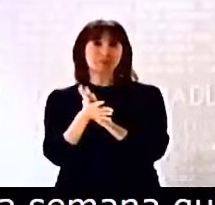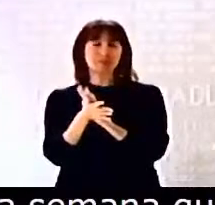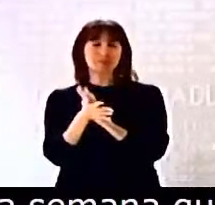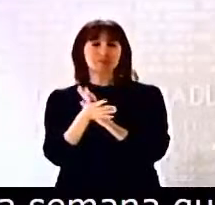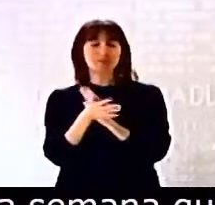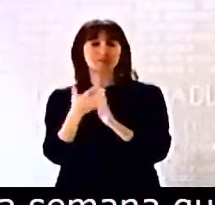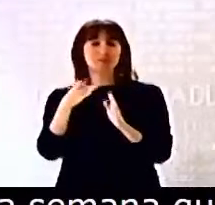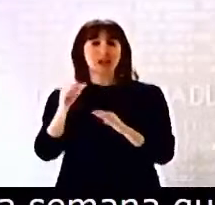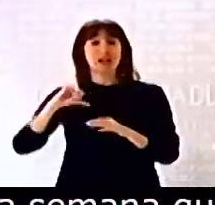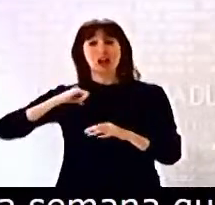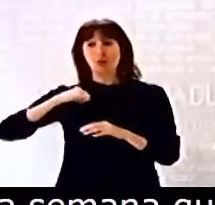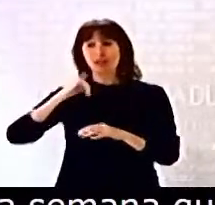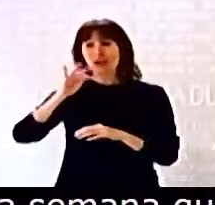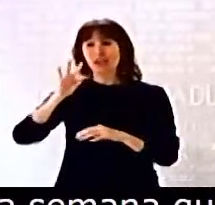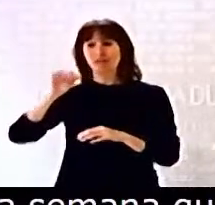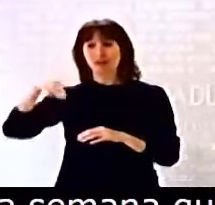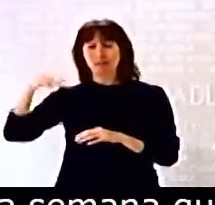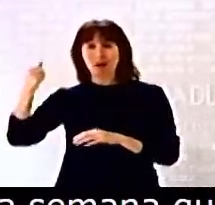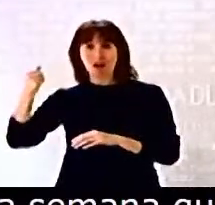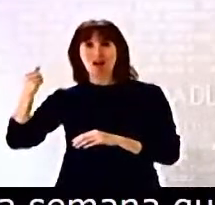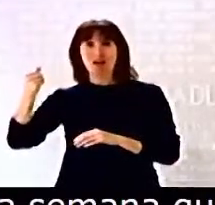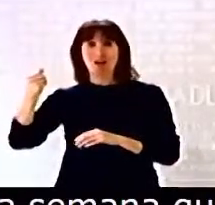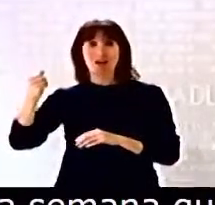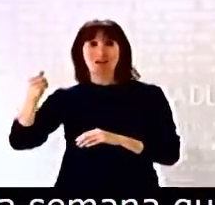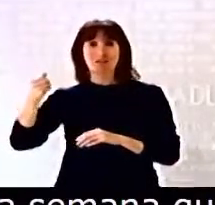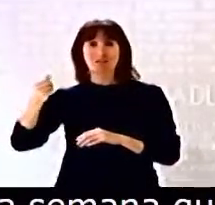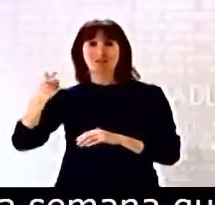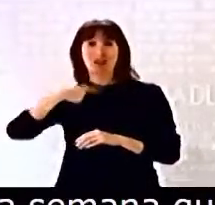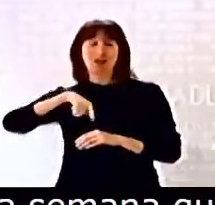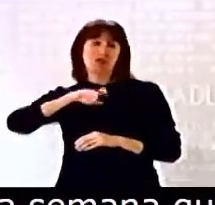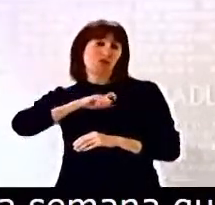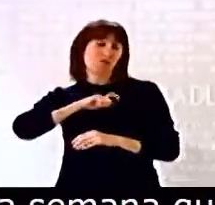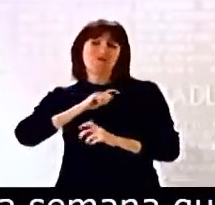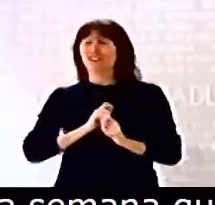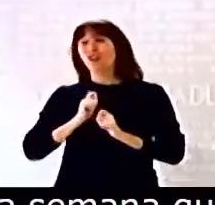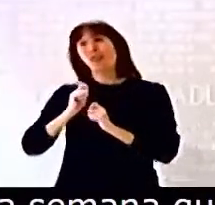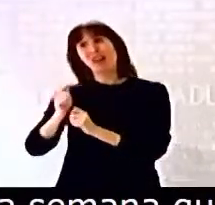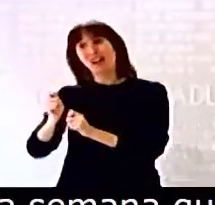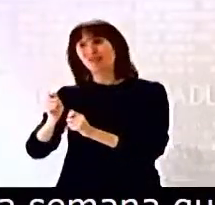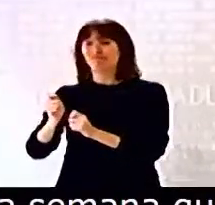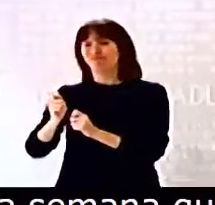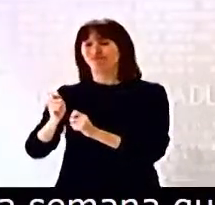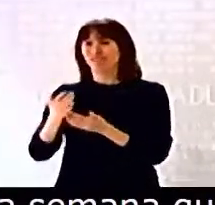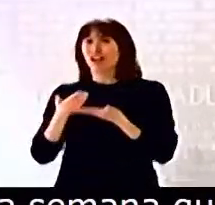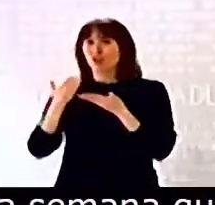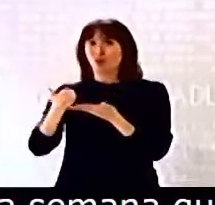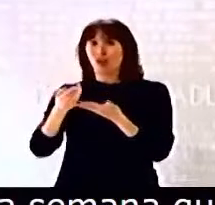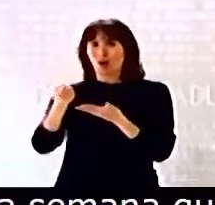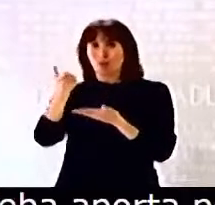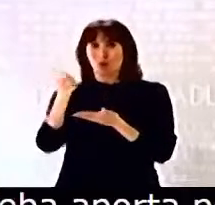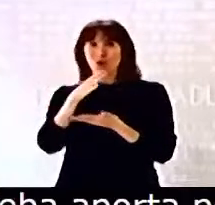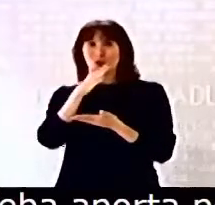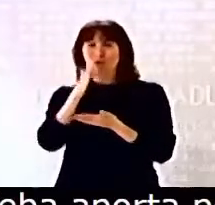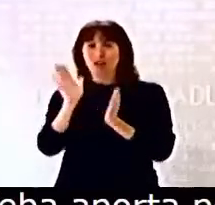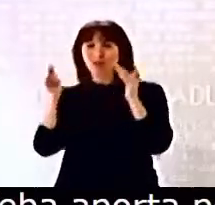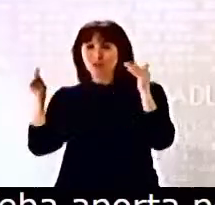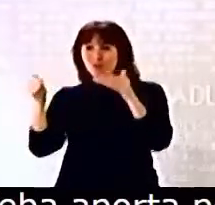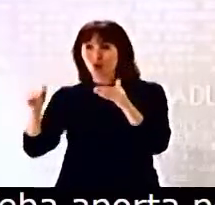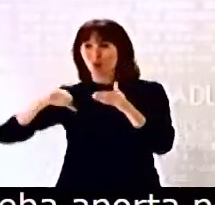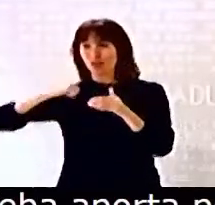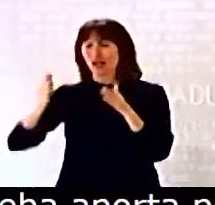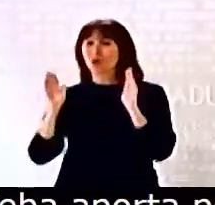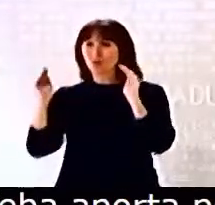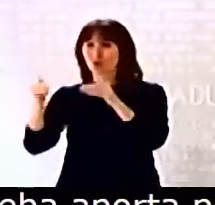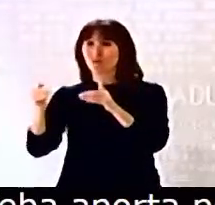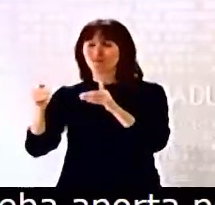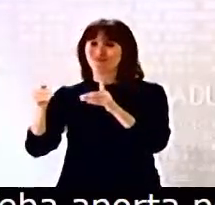ahí el hospital de IFEMA nos aporta poco valor, por cuanto está más destinado a pacientes que